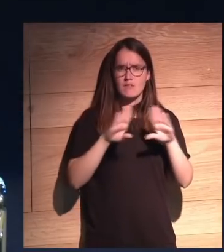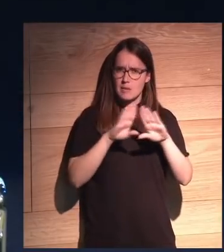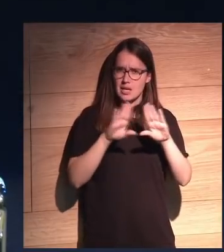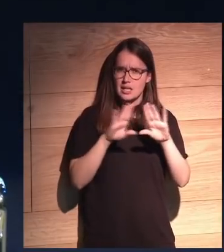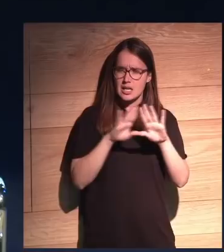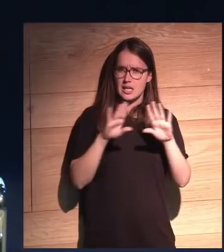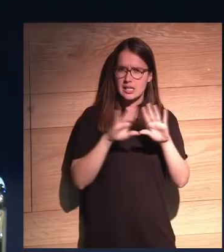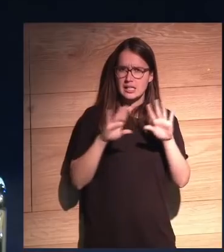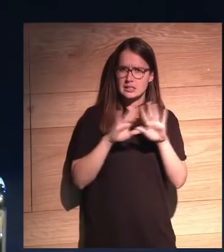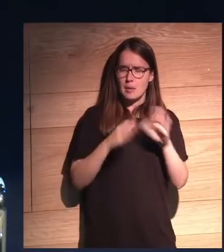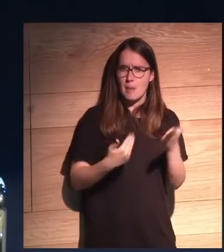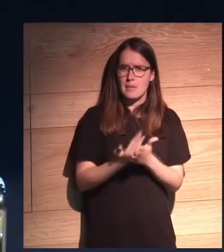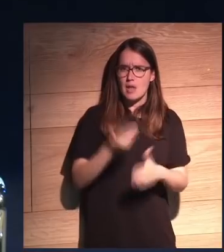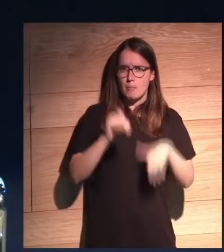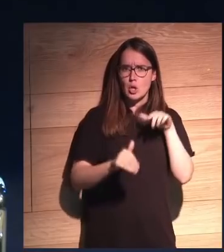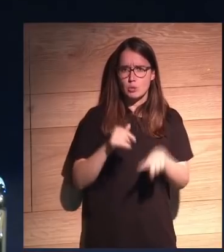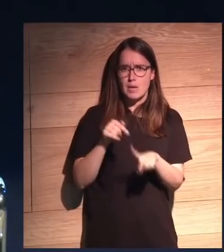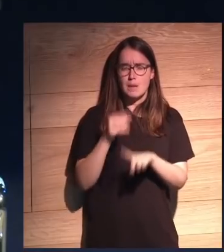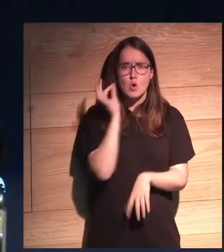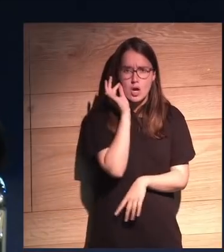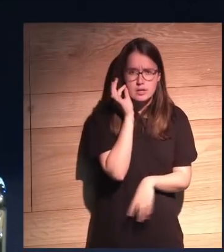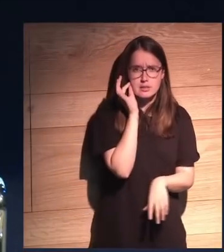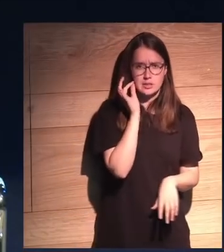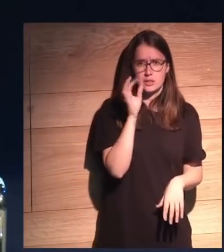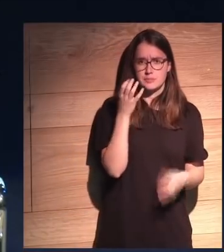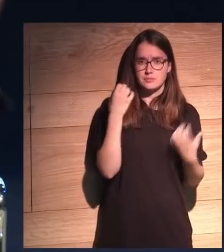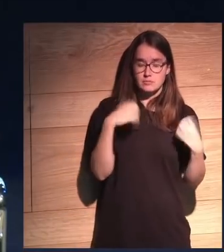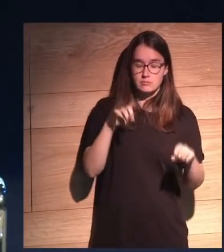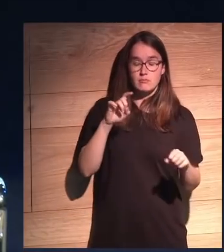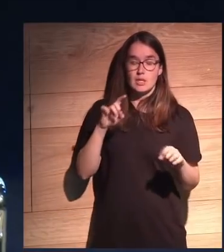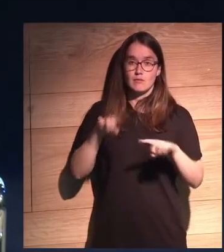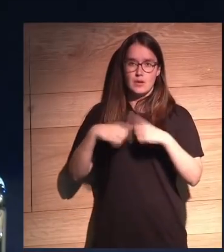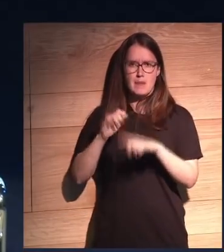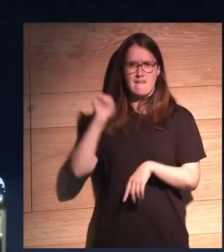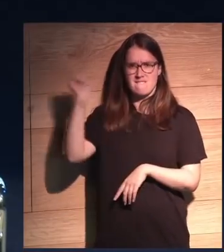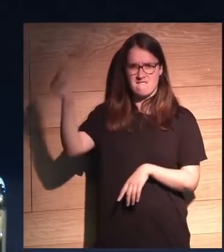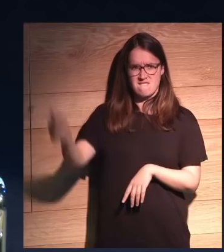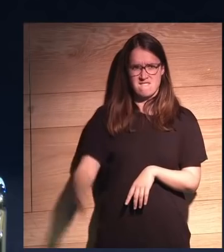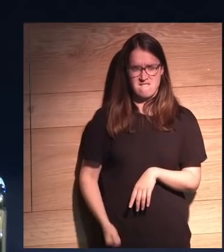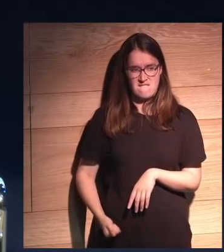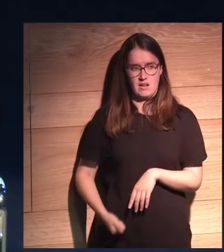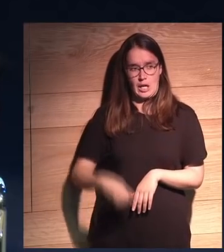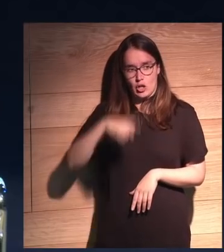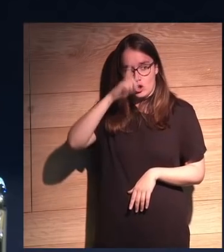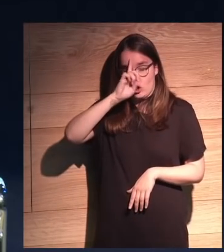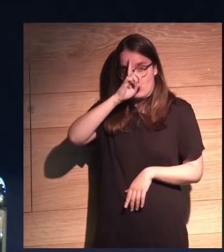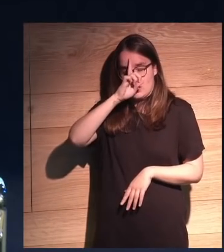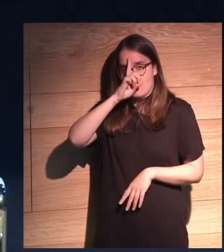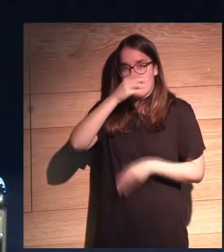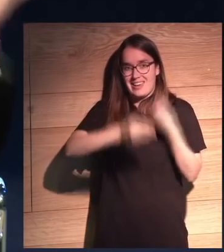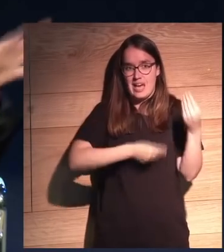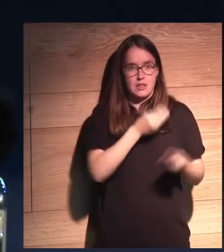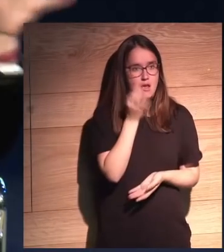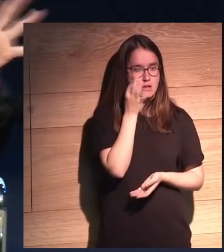era sufragista, a pesar de pertenecer a una familia millonaria que no sabía ni de lejos que se dedicaba a ese